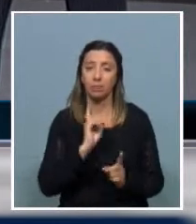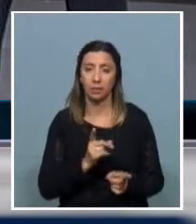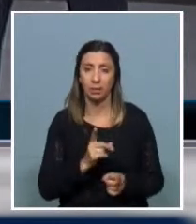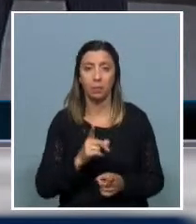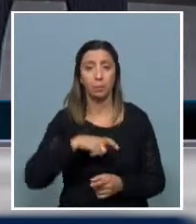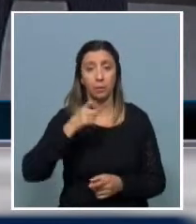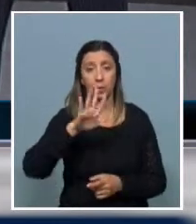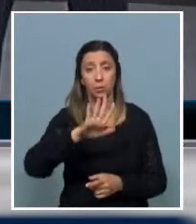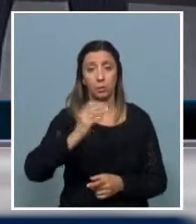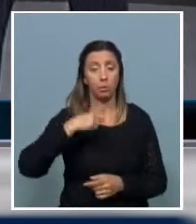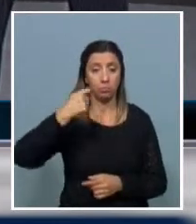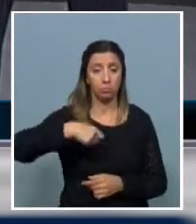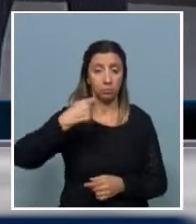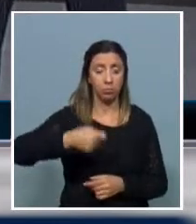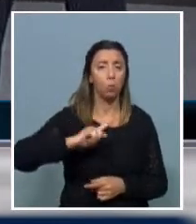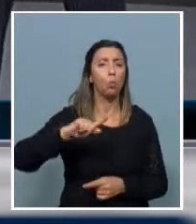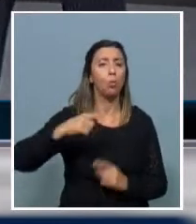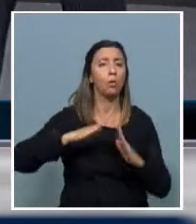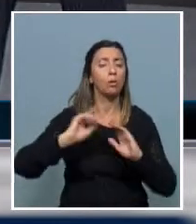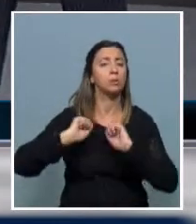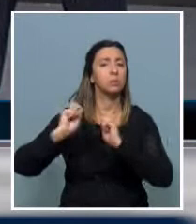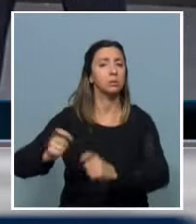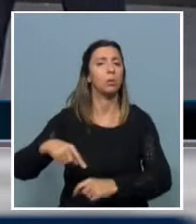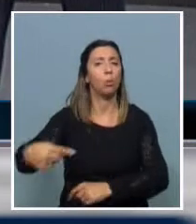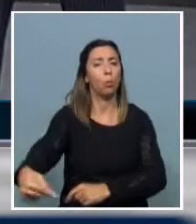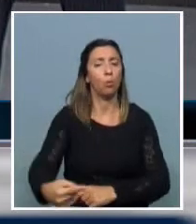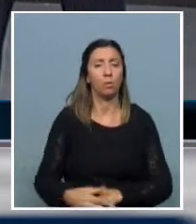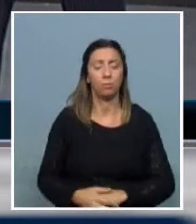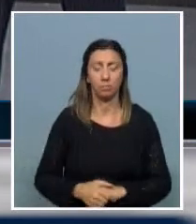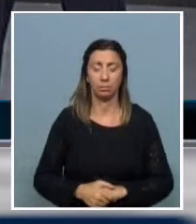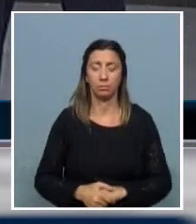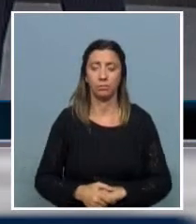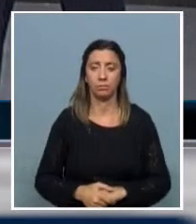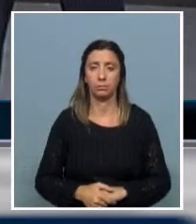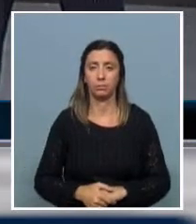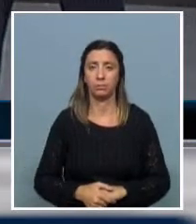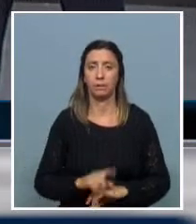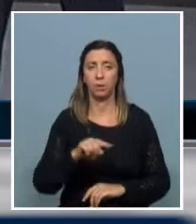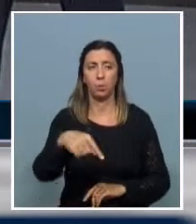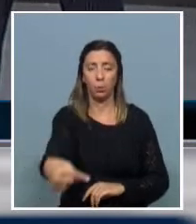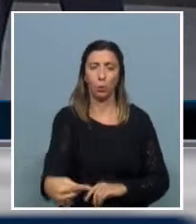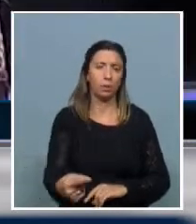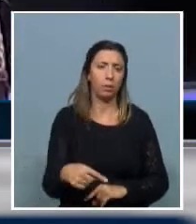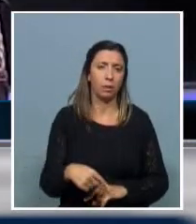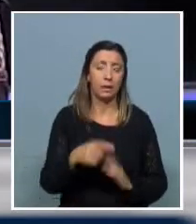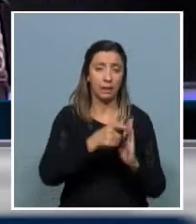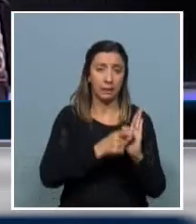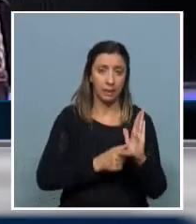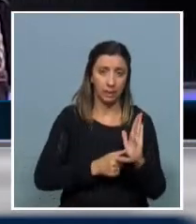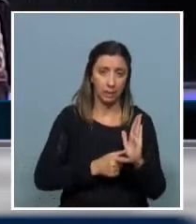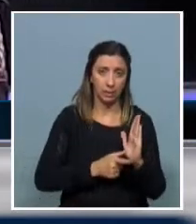pagó 56 cuotas, quiere saber cuándo adjudican al plan Progreso en San Luis. Me lo respondía recién, ¿no? ¿Cuándo me dijo que salía el...? El listado